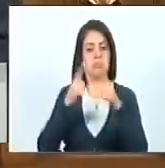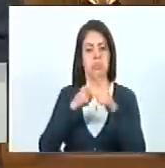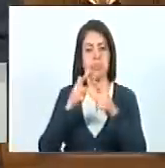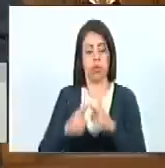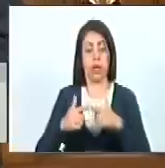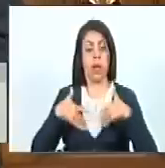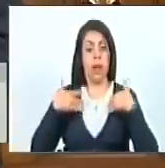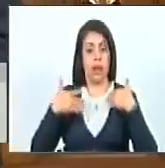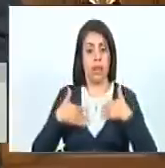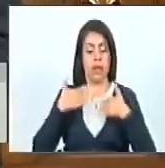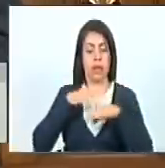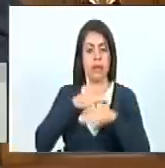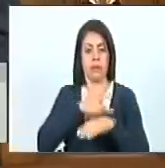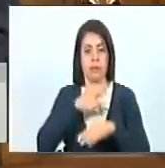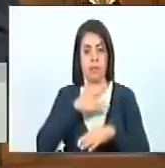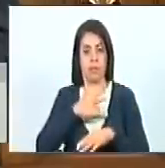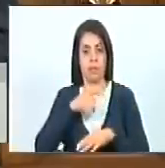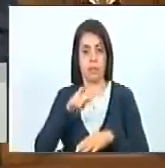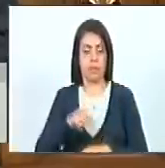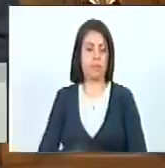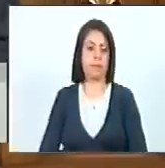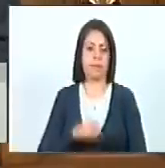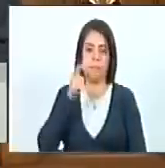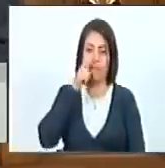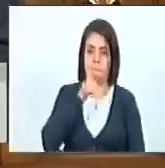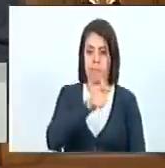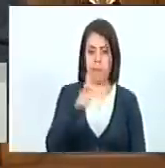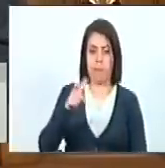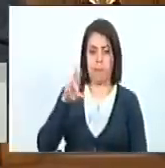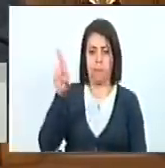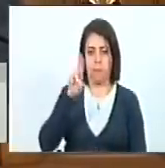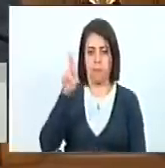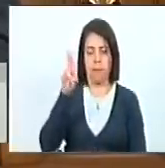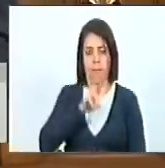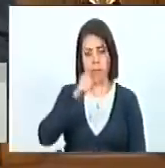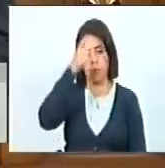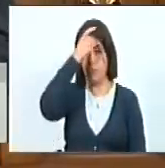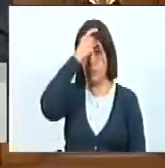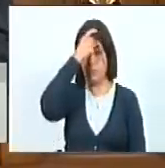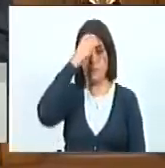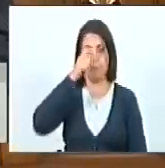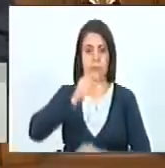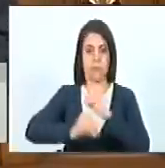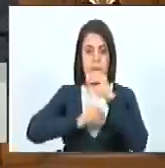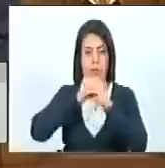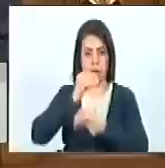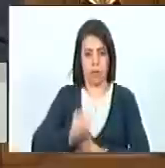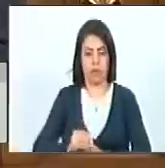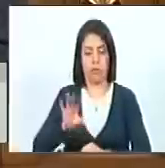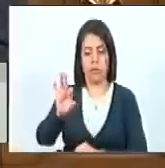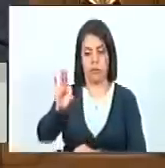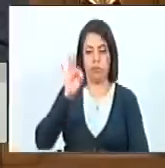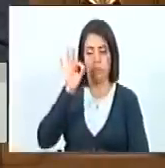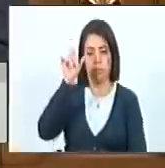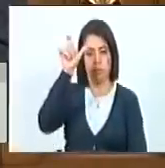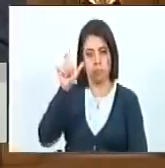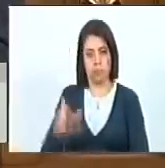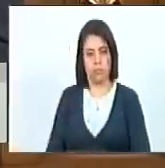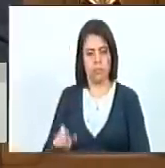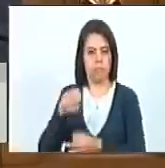la satisfacción sentida que el pueblo de la República de Turquía haya elegido a un